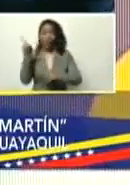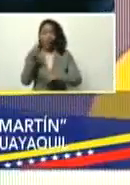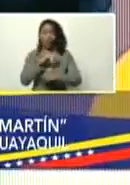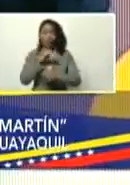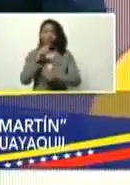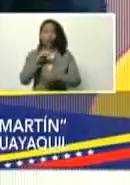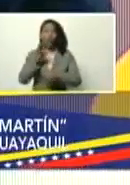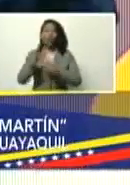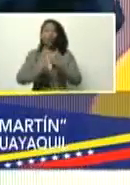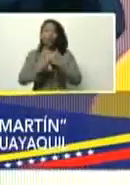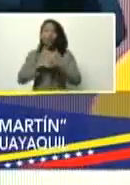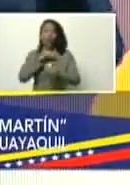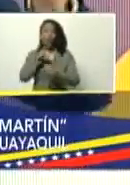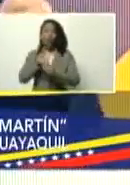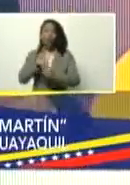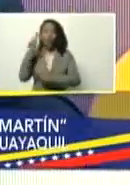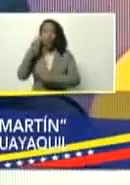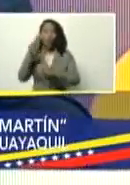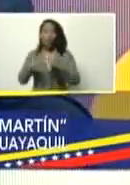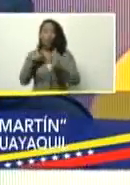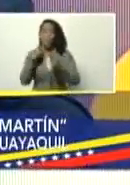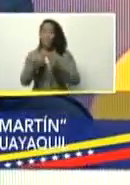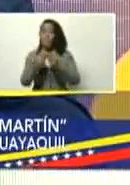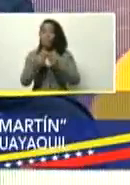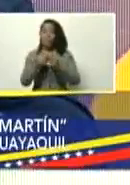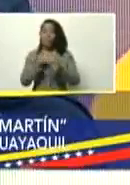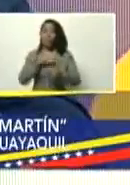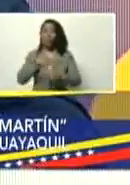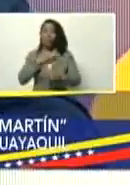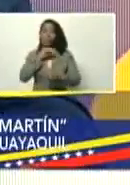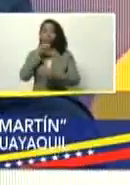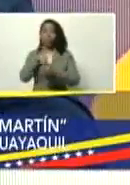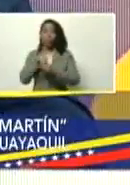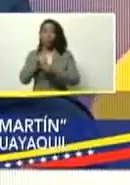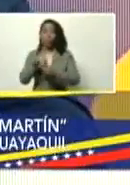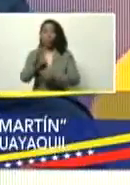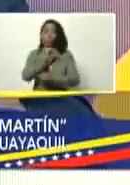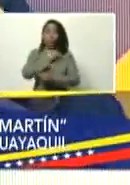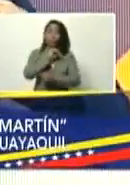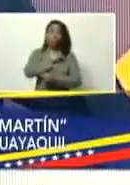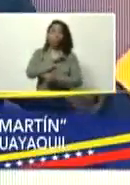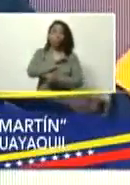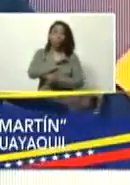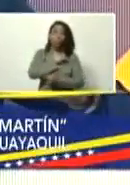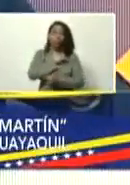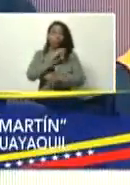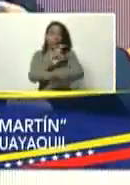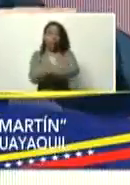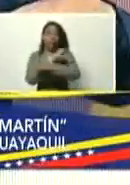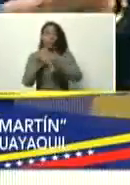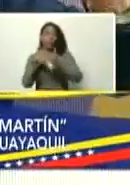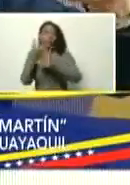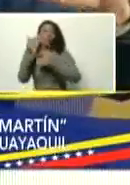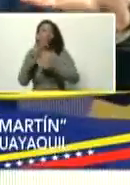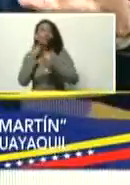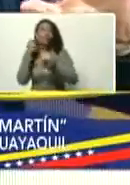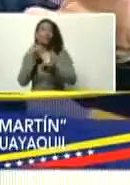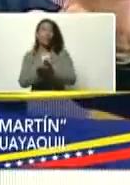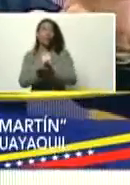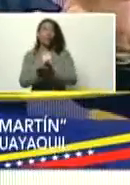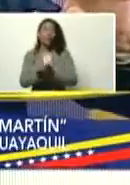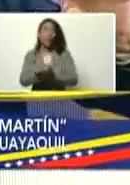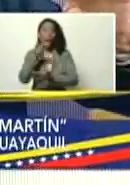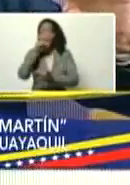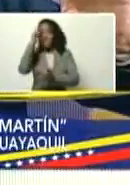exiliar y no pudo volver nunca más. No, tal era el temor que tenía la oligarquía. Claro, después de muerto fue el padre de la